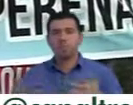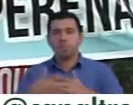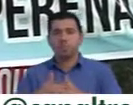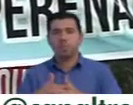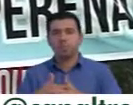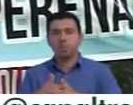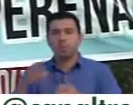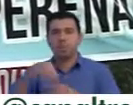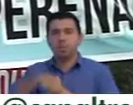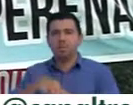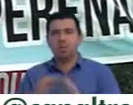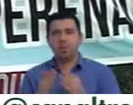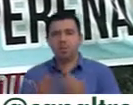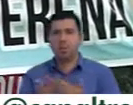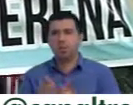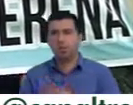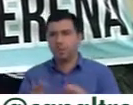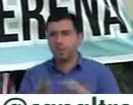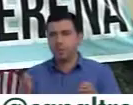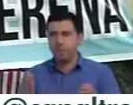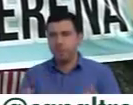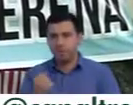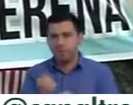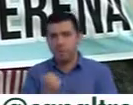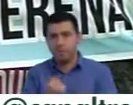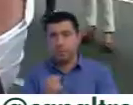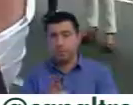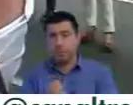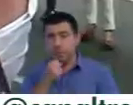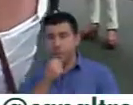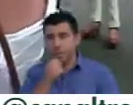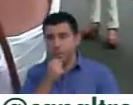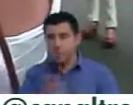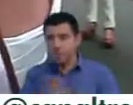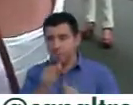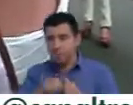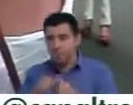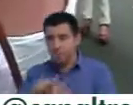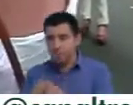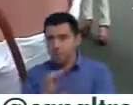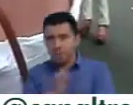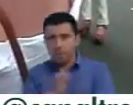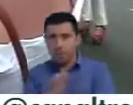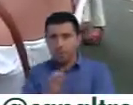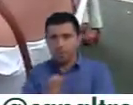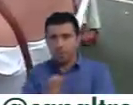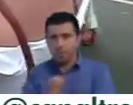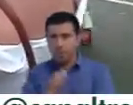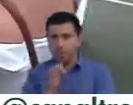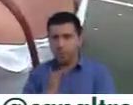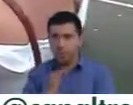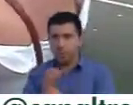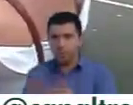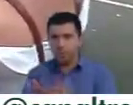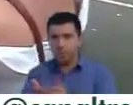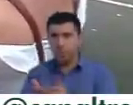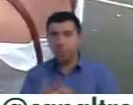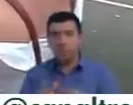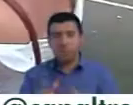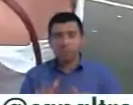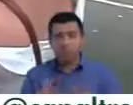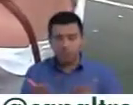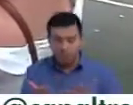las mesas de trabajo con los rectores y personeros de cada institución para dar solución a esta problemática, con la Secretaría de